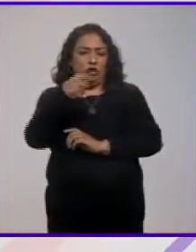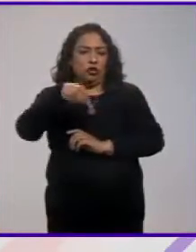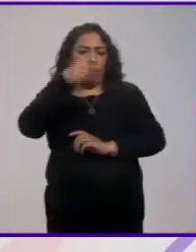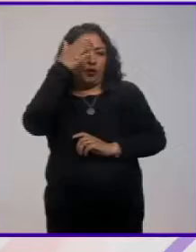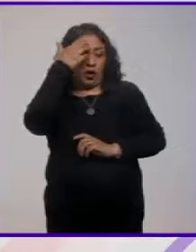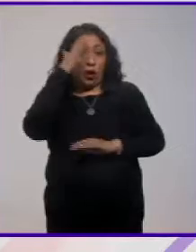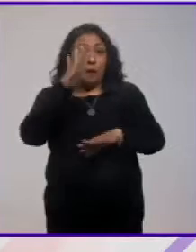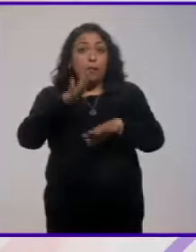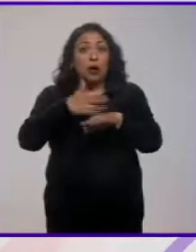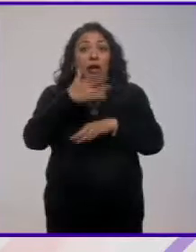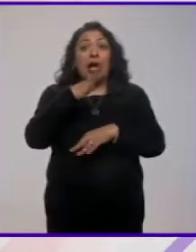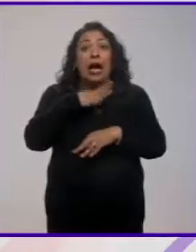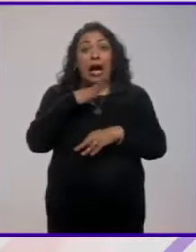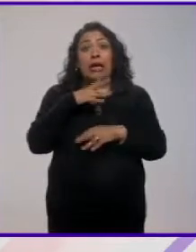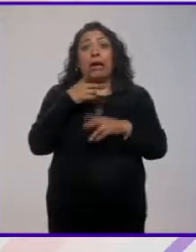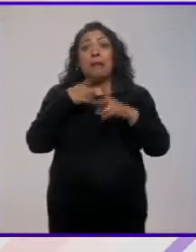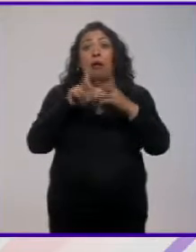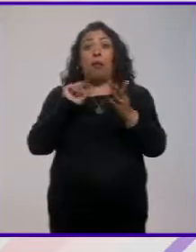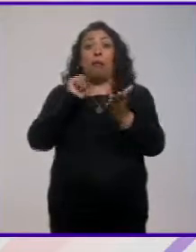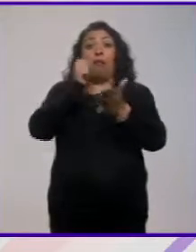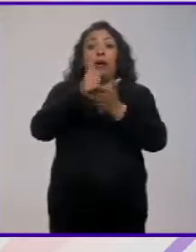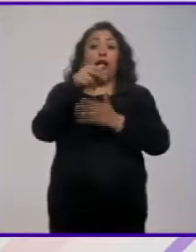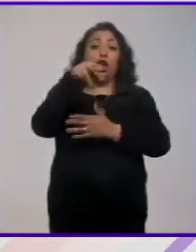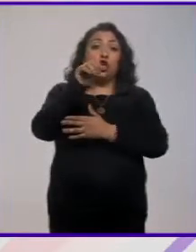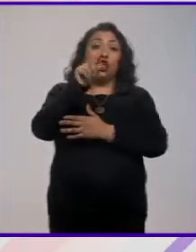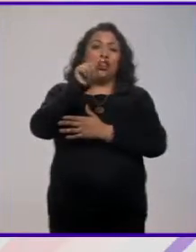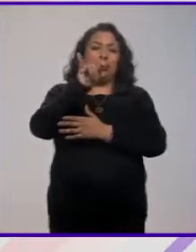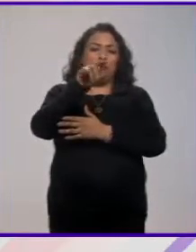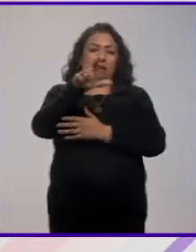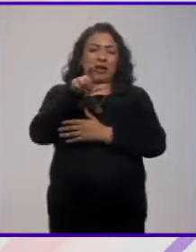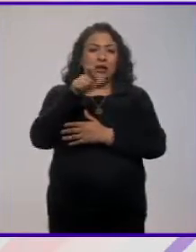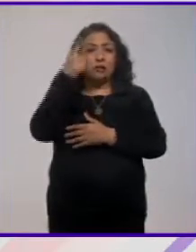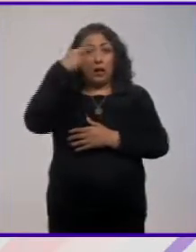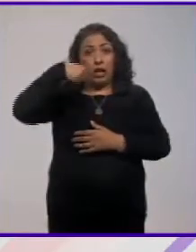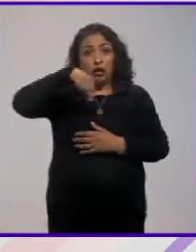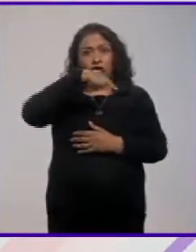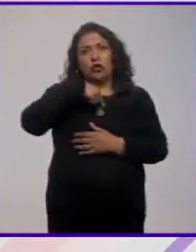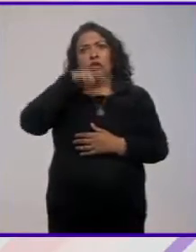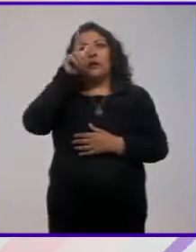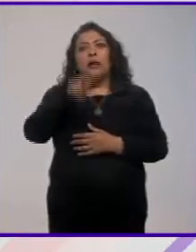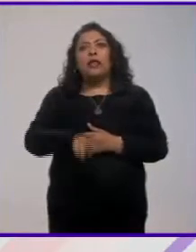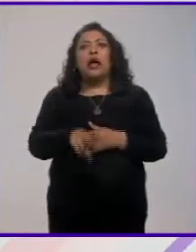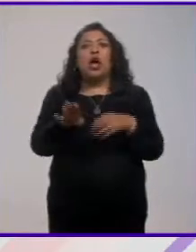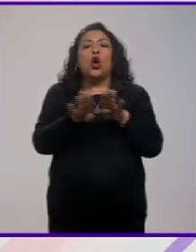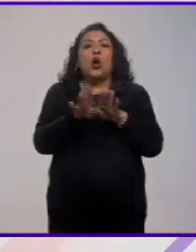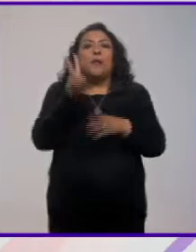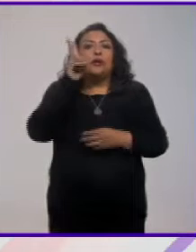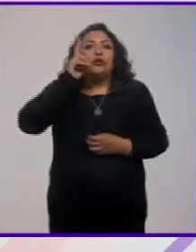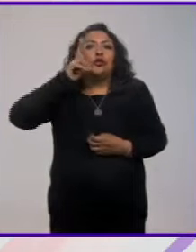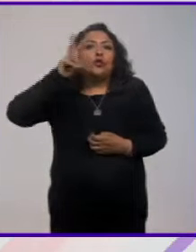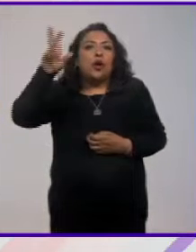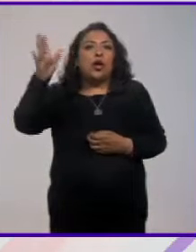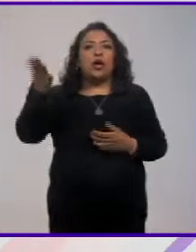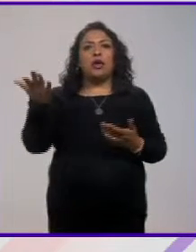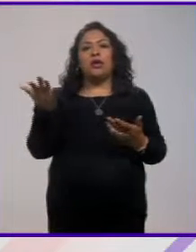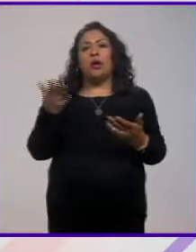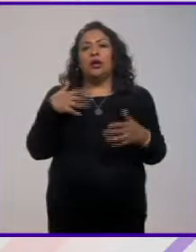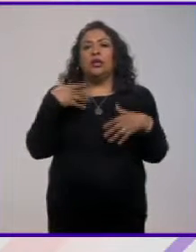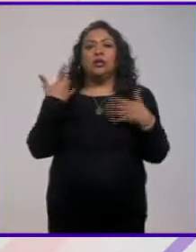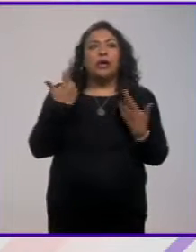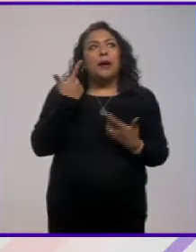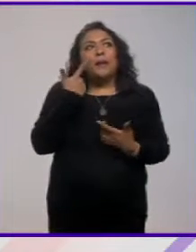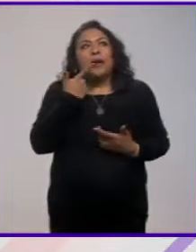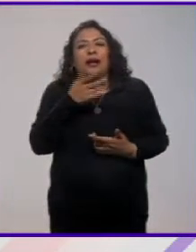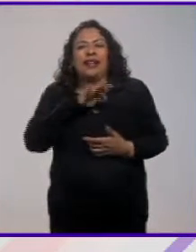1968. Por esa razón se crea Notimex. Y para nosotros fue un sueño, fue una aventura. Como le comentaba